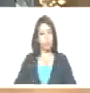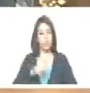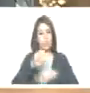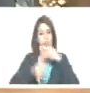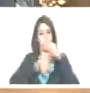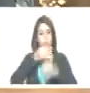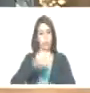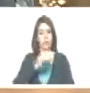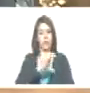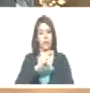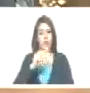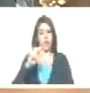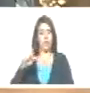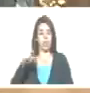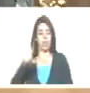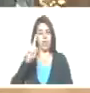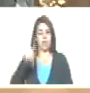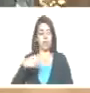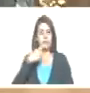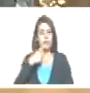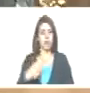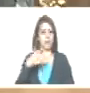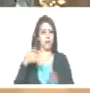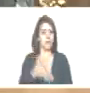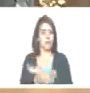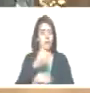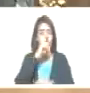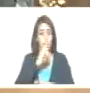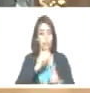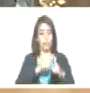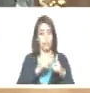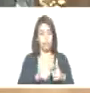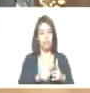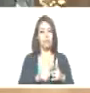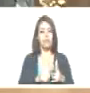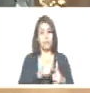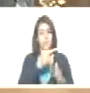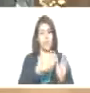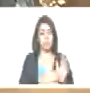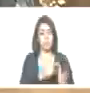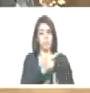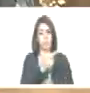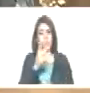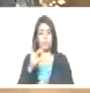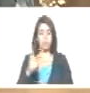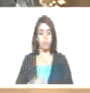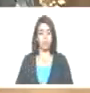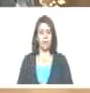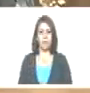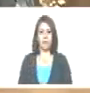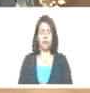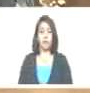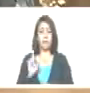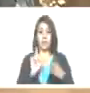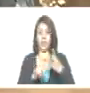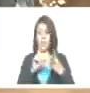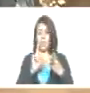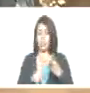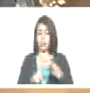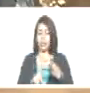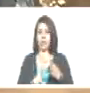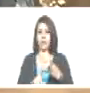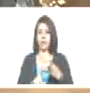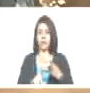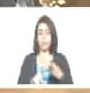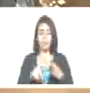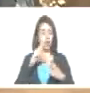Nacional Electoral correspondiente al ejercicio económico 2022. Tercer punto de la cuenta.